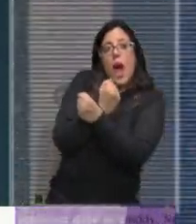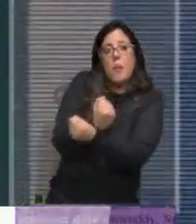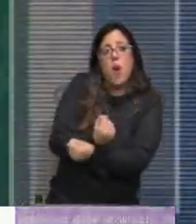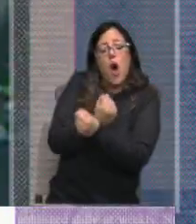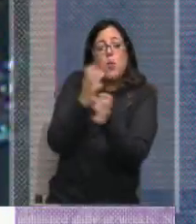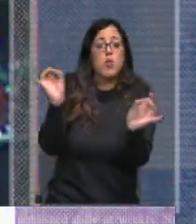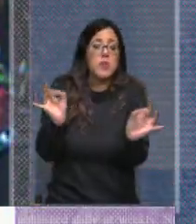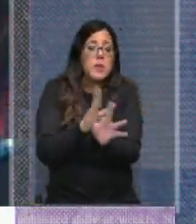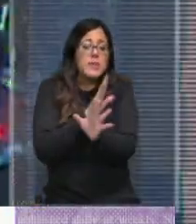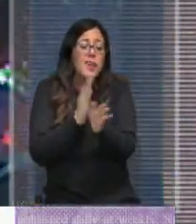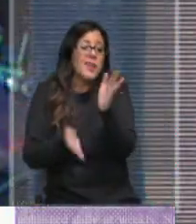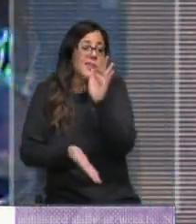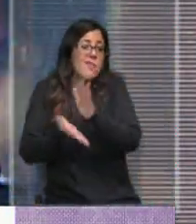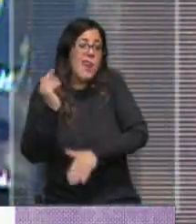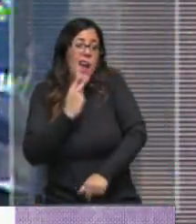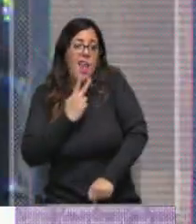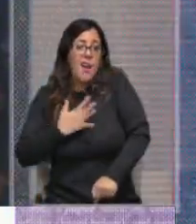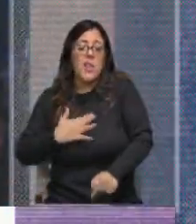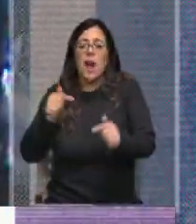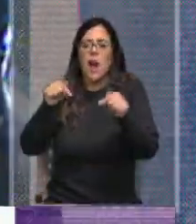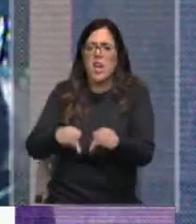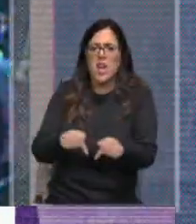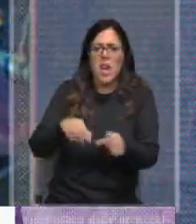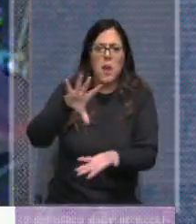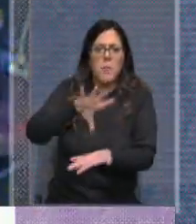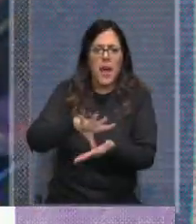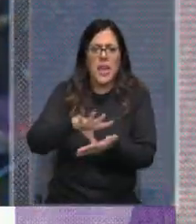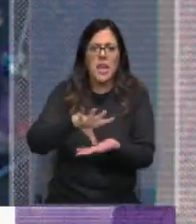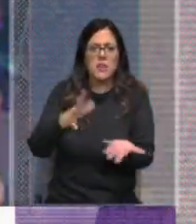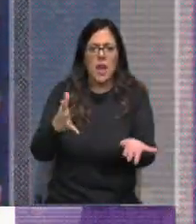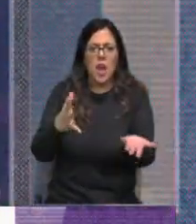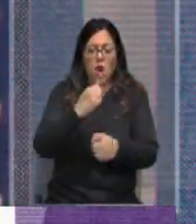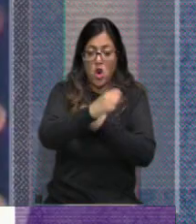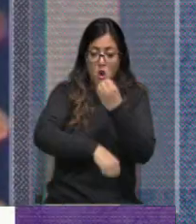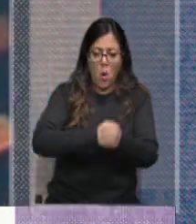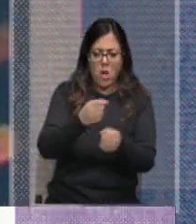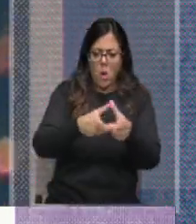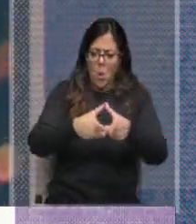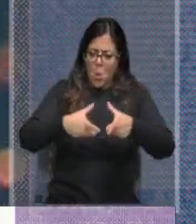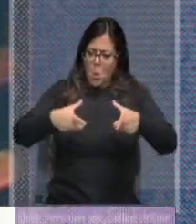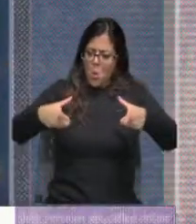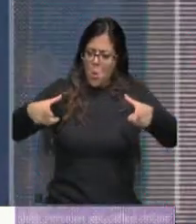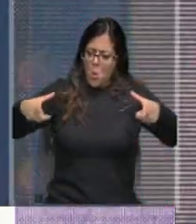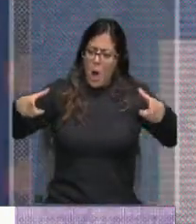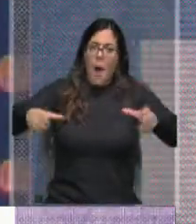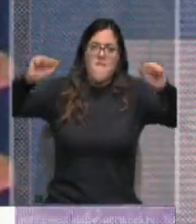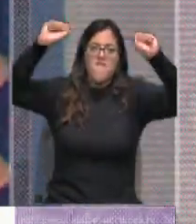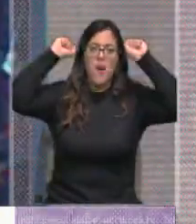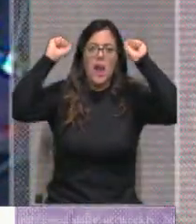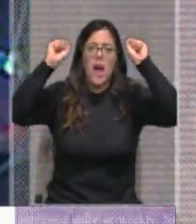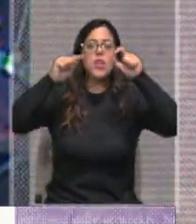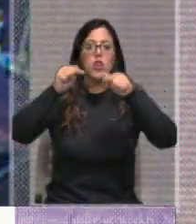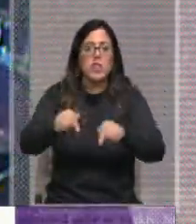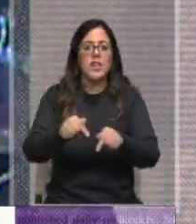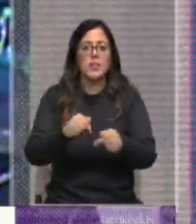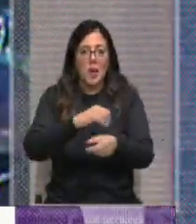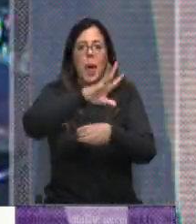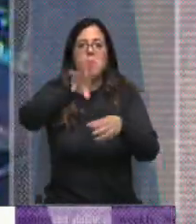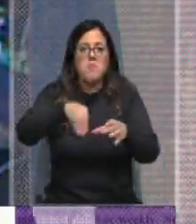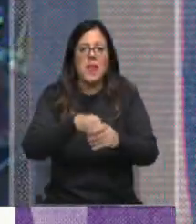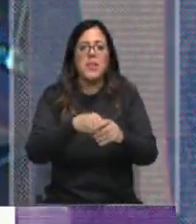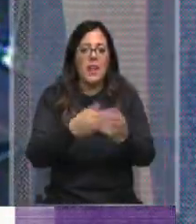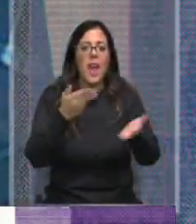De hecho, en nuestro país tienen una fanaticada que creció con el paso de los años y con canciones que son parte de los karaokes familiares.